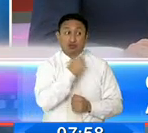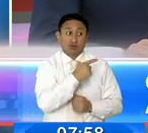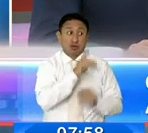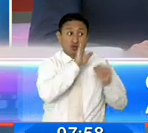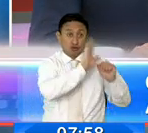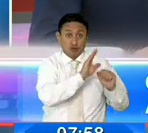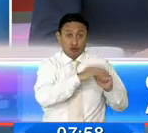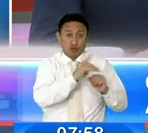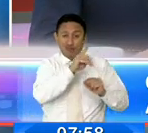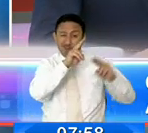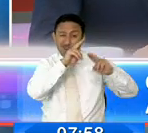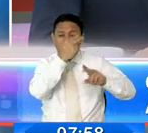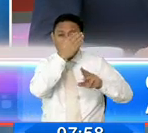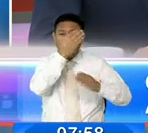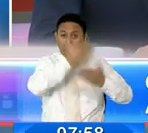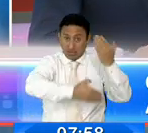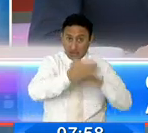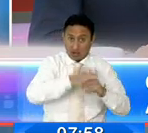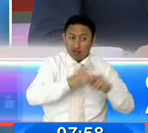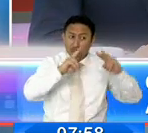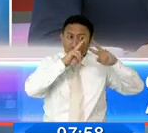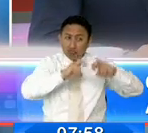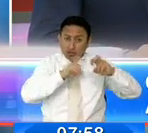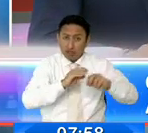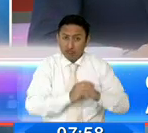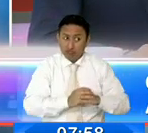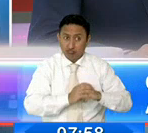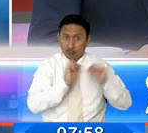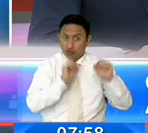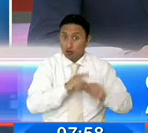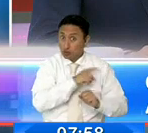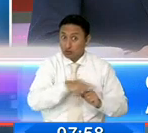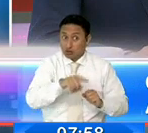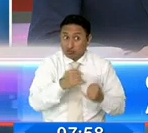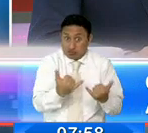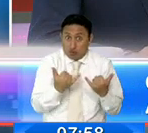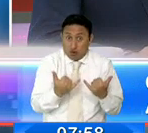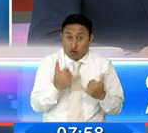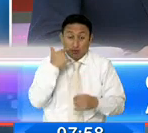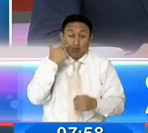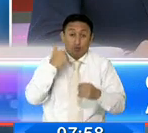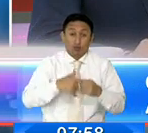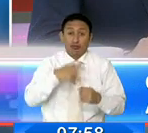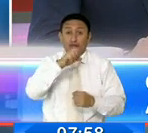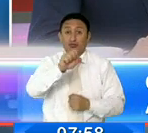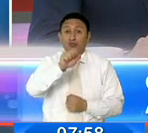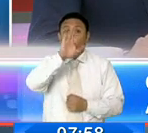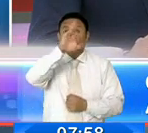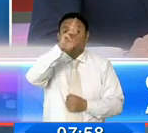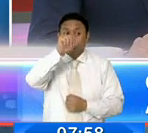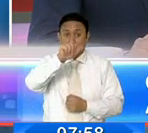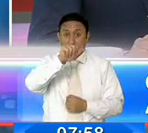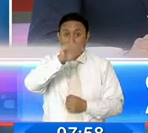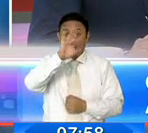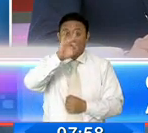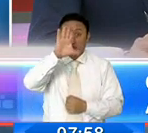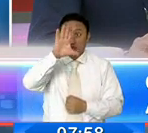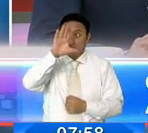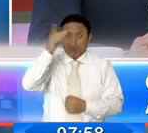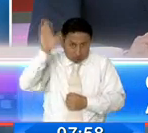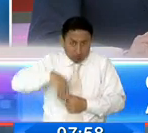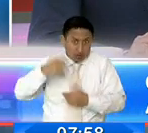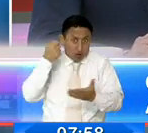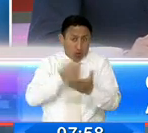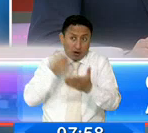mercadeo de su nuevo producto, pero si quiere traer el actual, la gasolina extra de 85 octanos, tráigala también. Ya